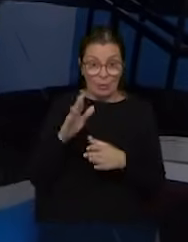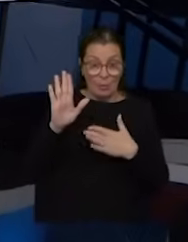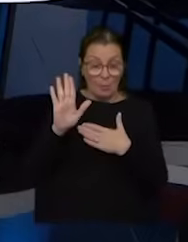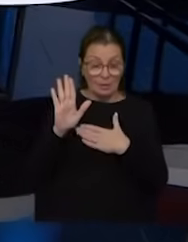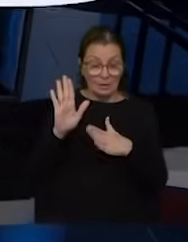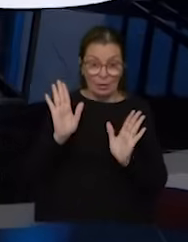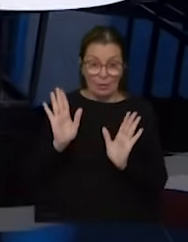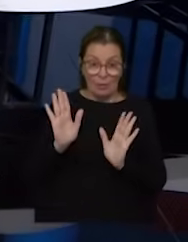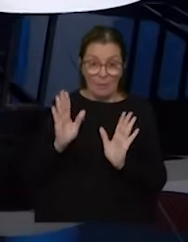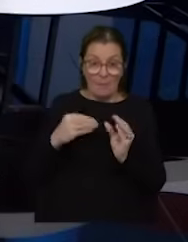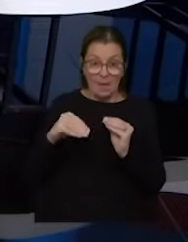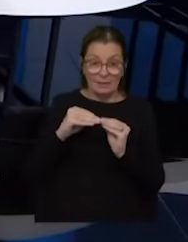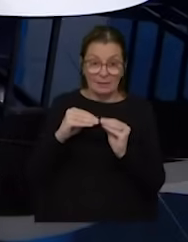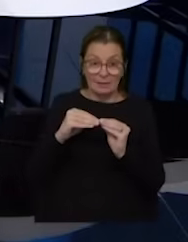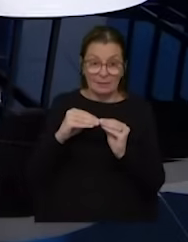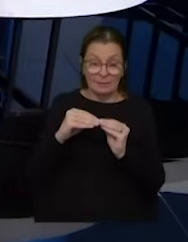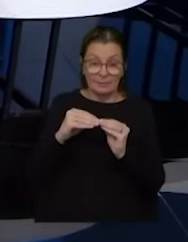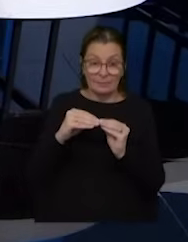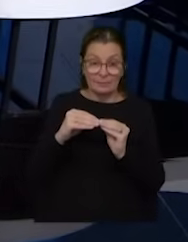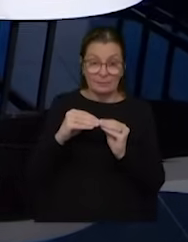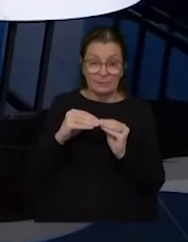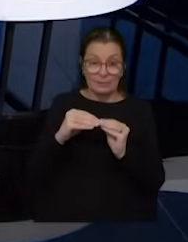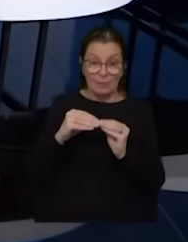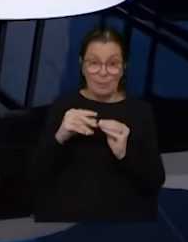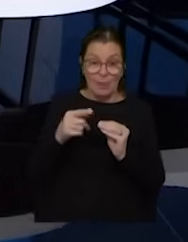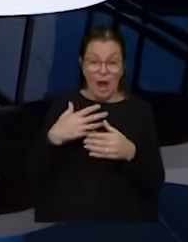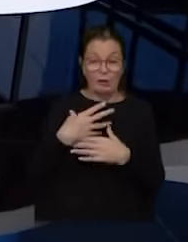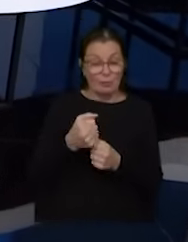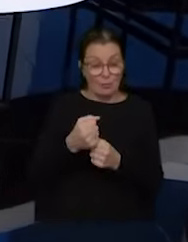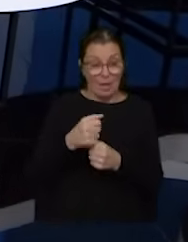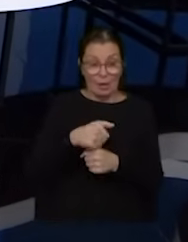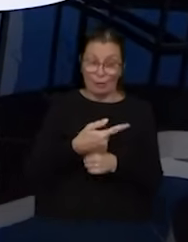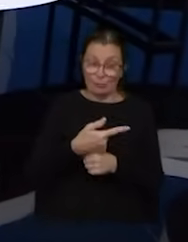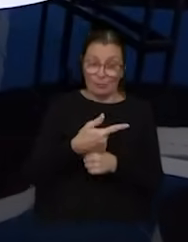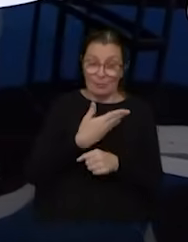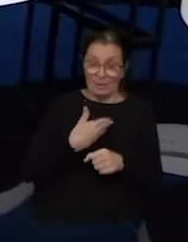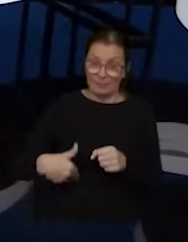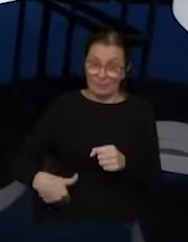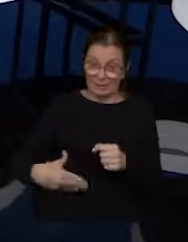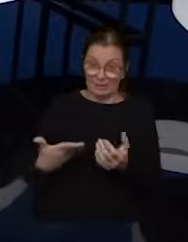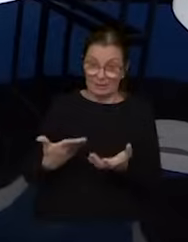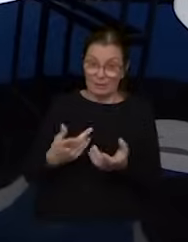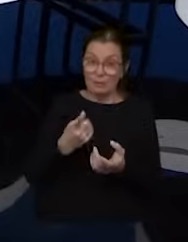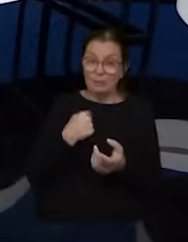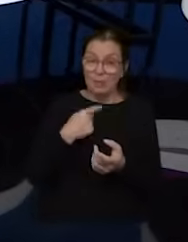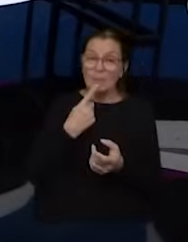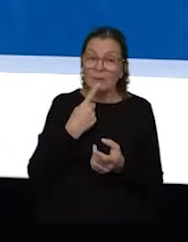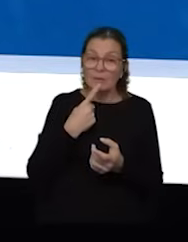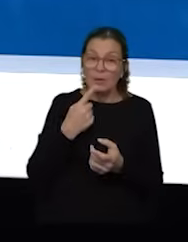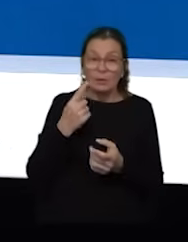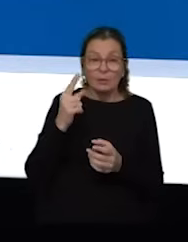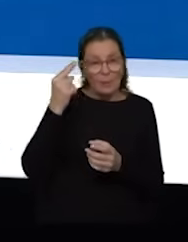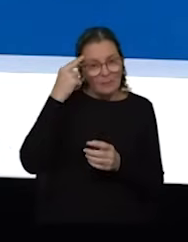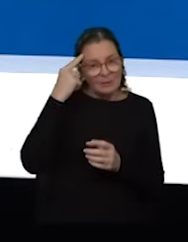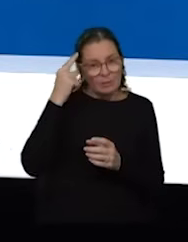a más que lavarle la cara al oficialismo no esto por eso digo yo la en política no creo en las